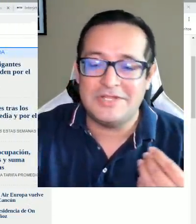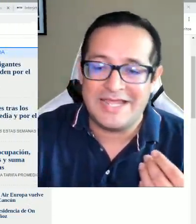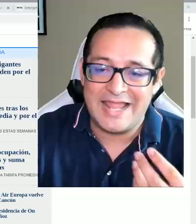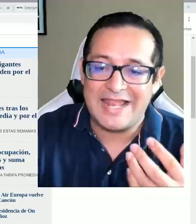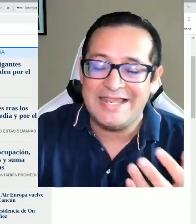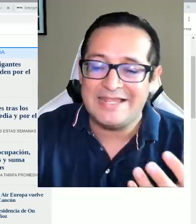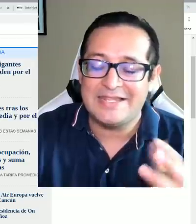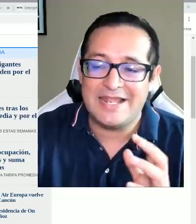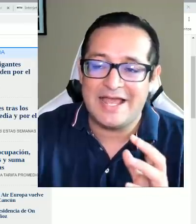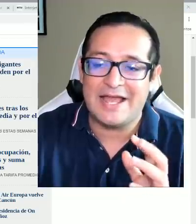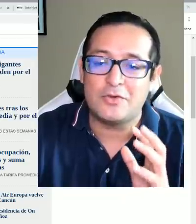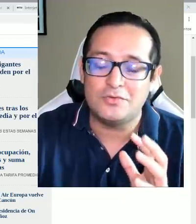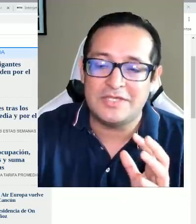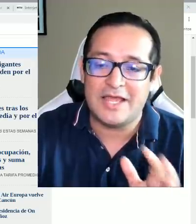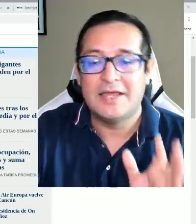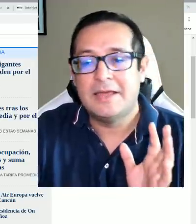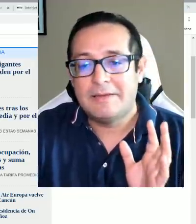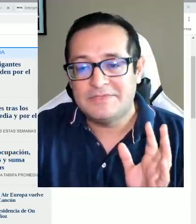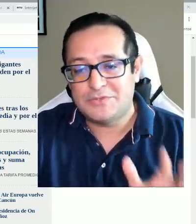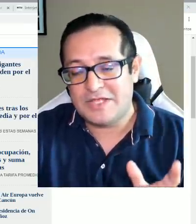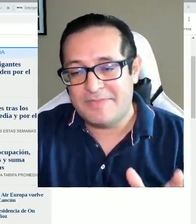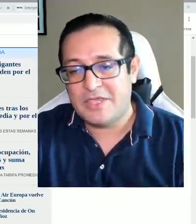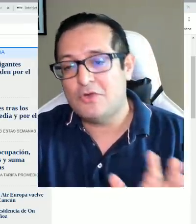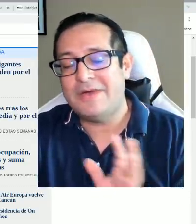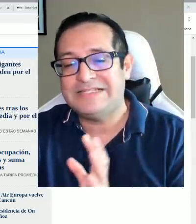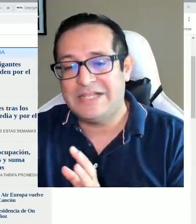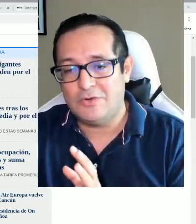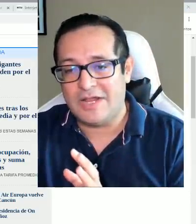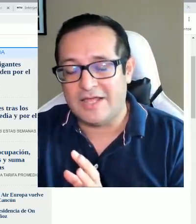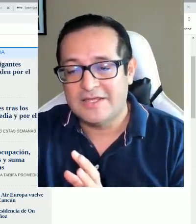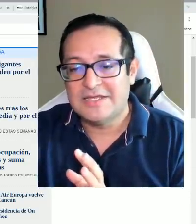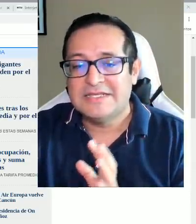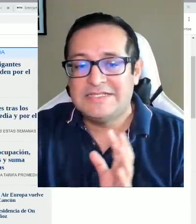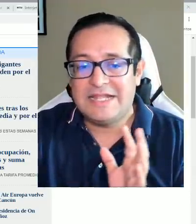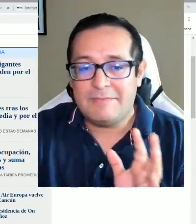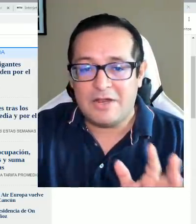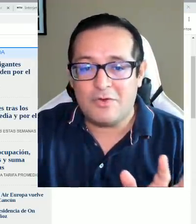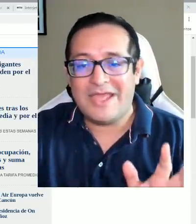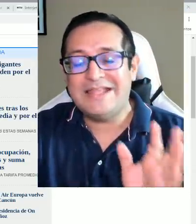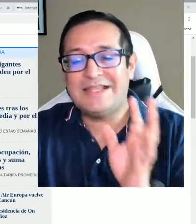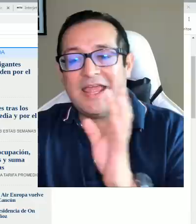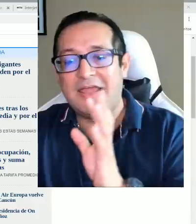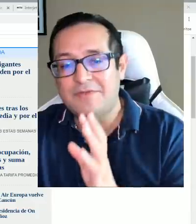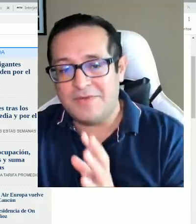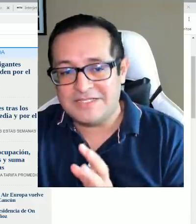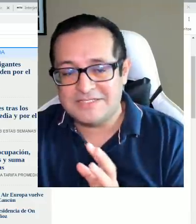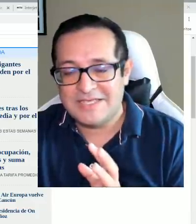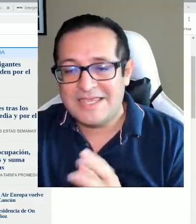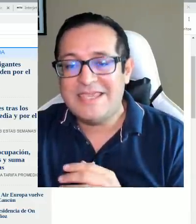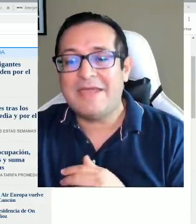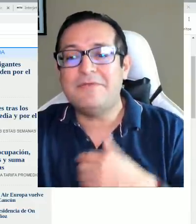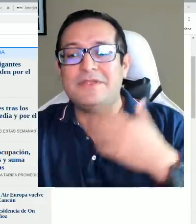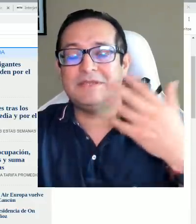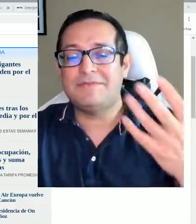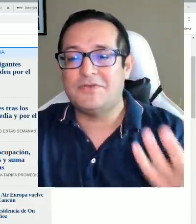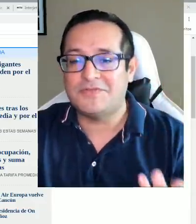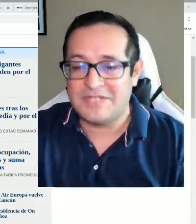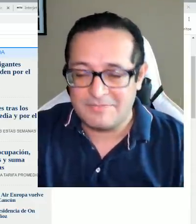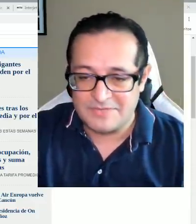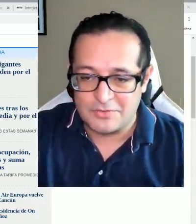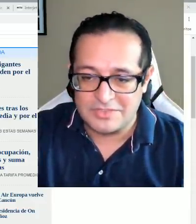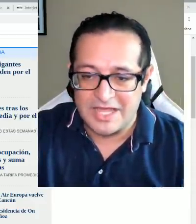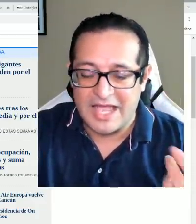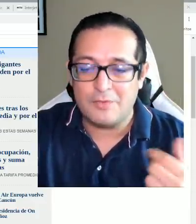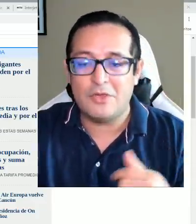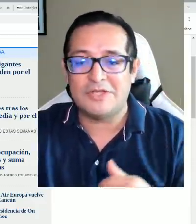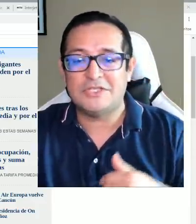monopolio de la ruta Ciudad de México-Barcelona. Sin embargo, entra Emirates y Emirates empieza a ofrecer la